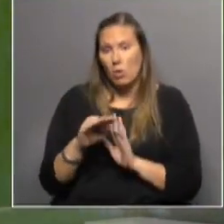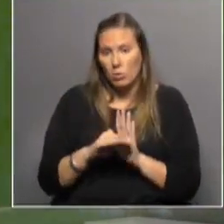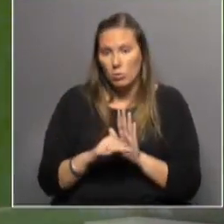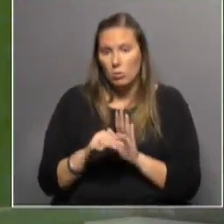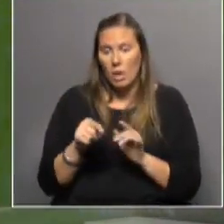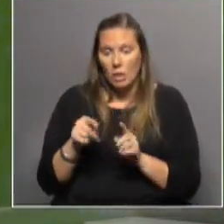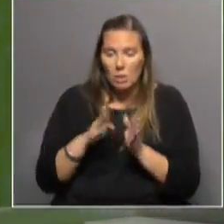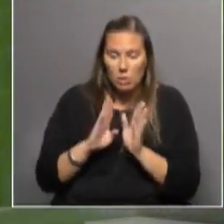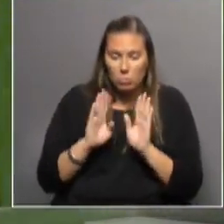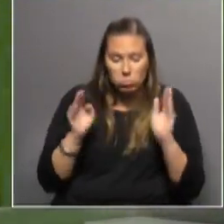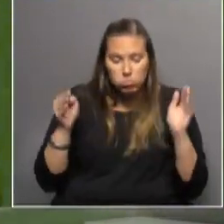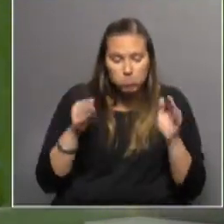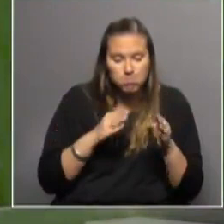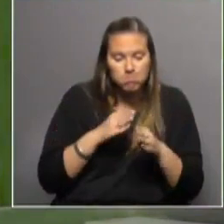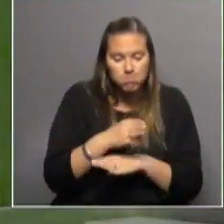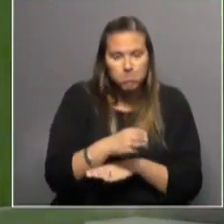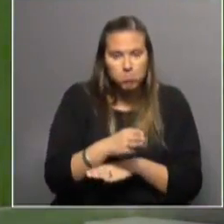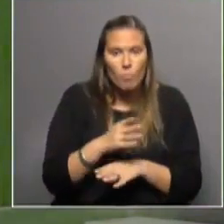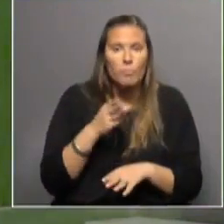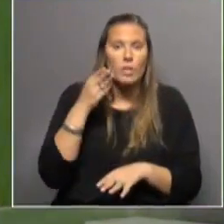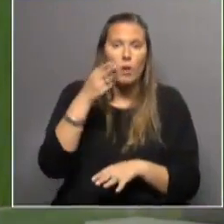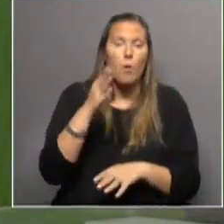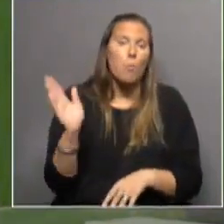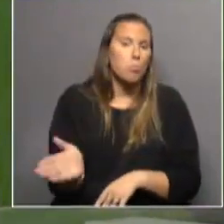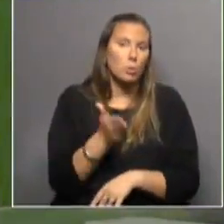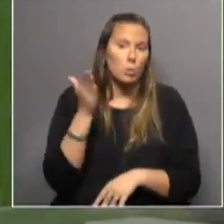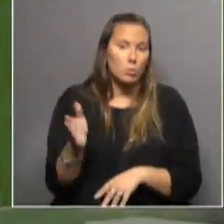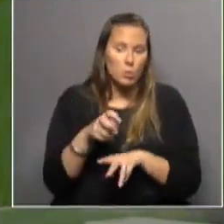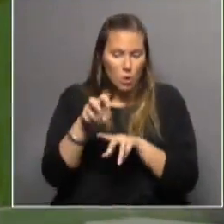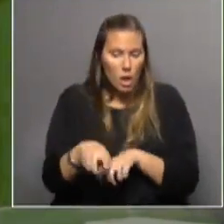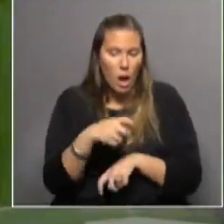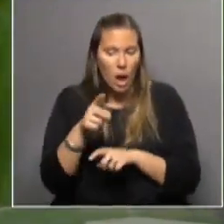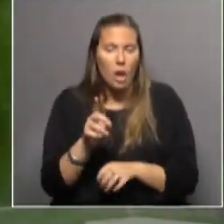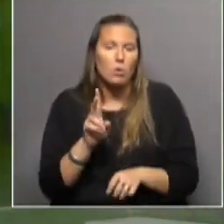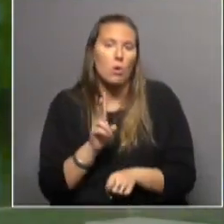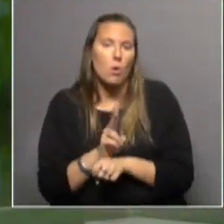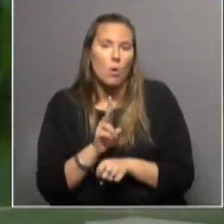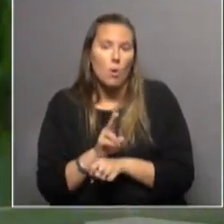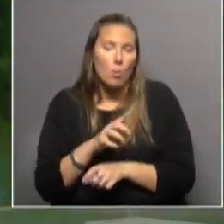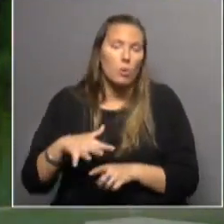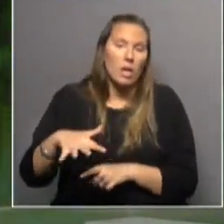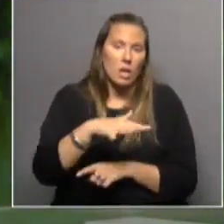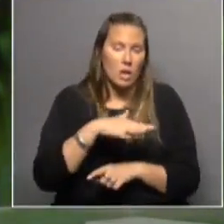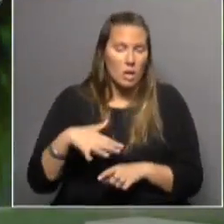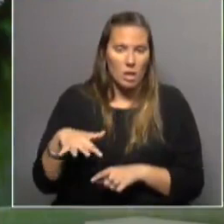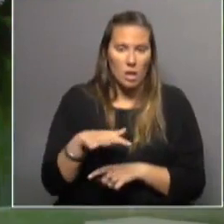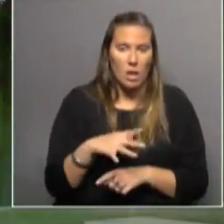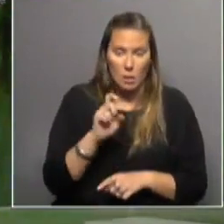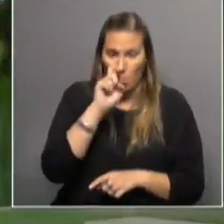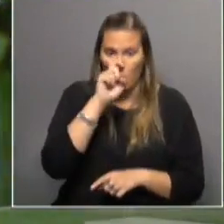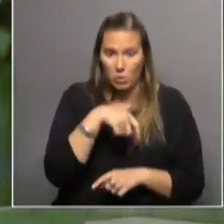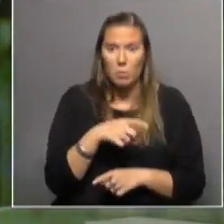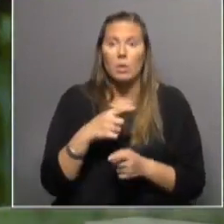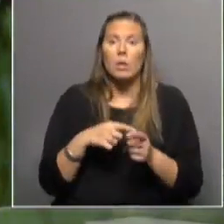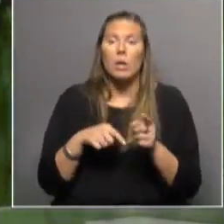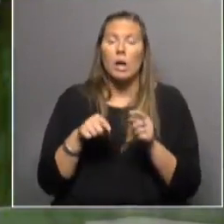hay un lineamiento muy importante que es ir hacia una producción agroecológica en el departamento de Montevideo pero